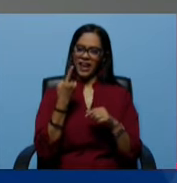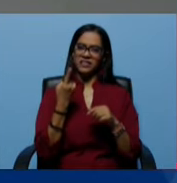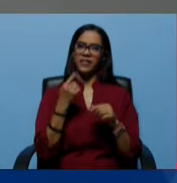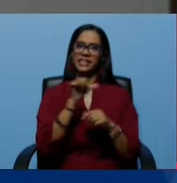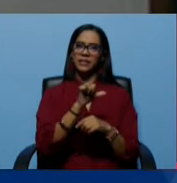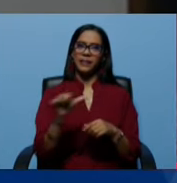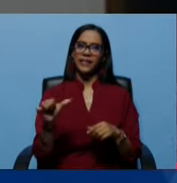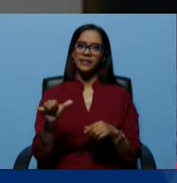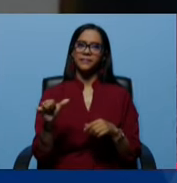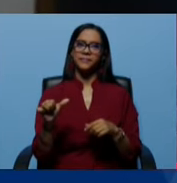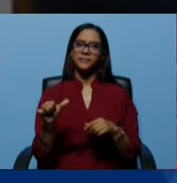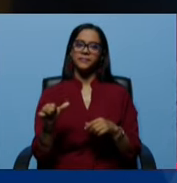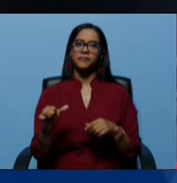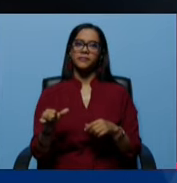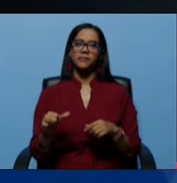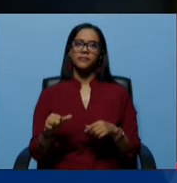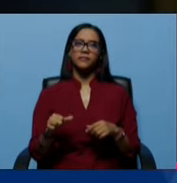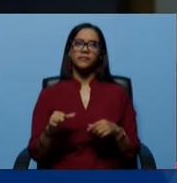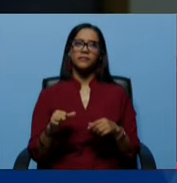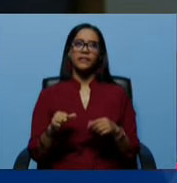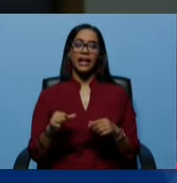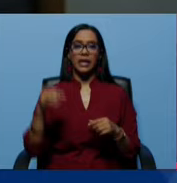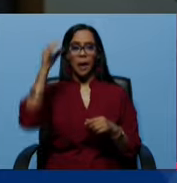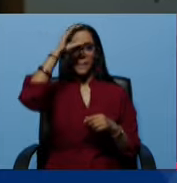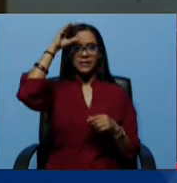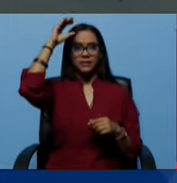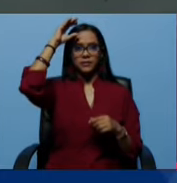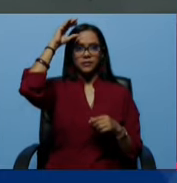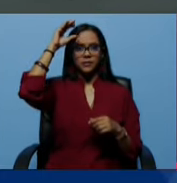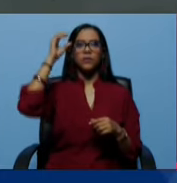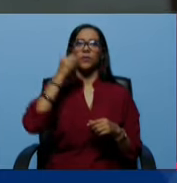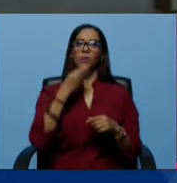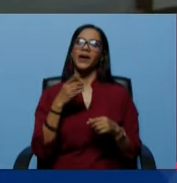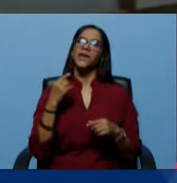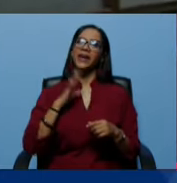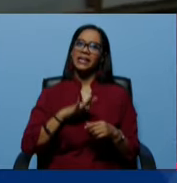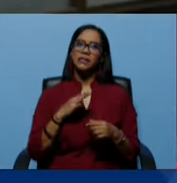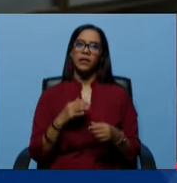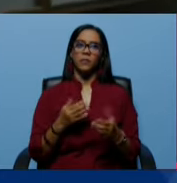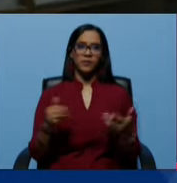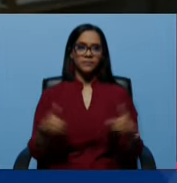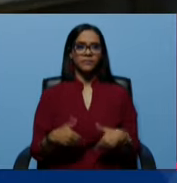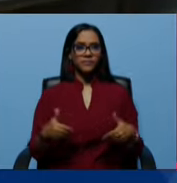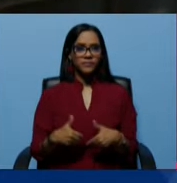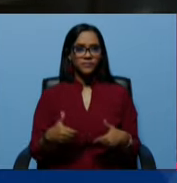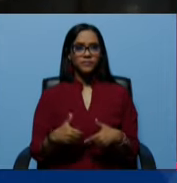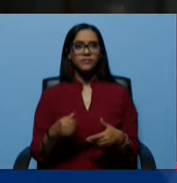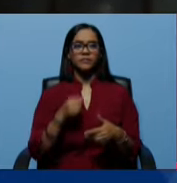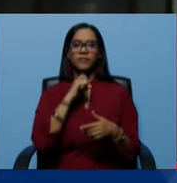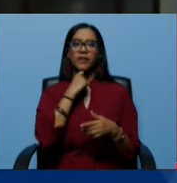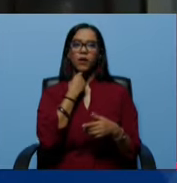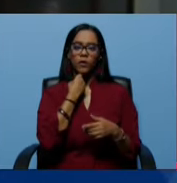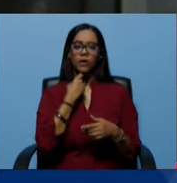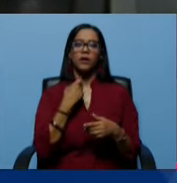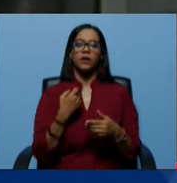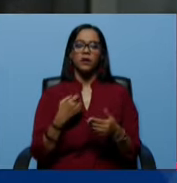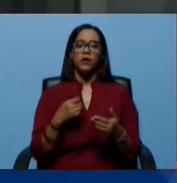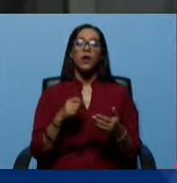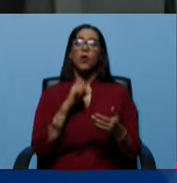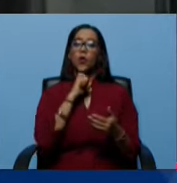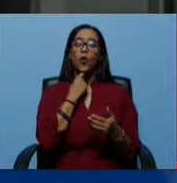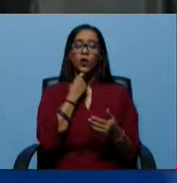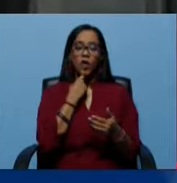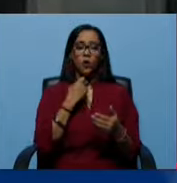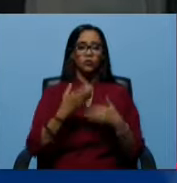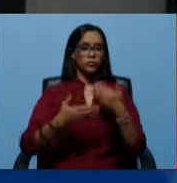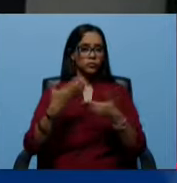semana de capacitación, bueno, estamos corriendo códigos, el compañero Alexander, corriendo códigos